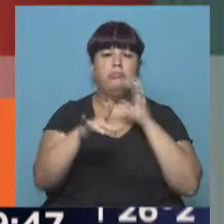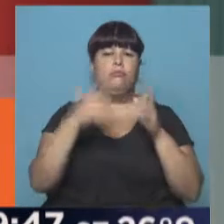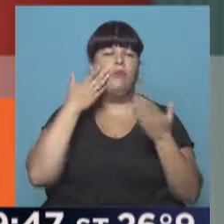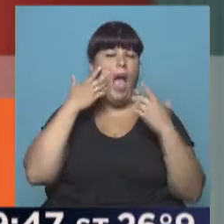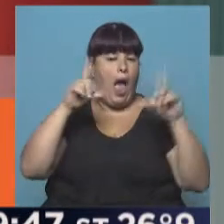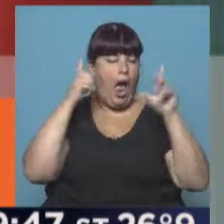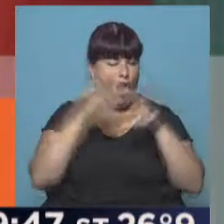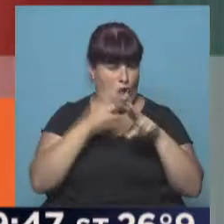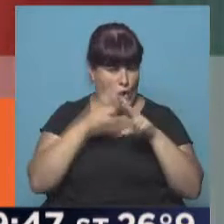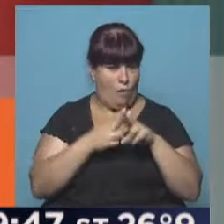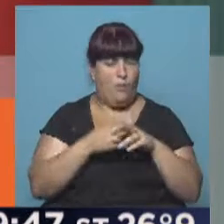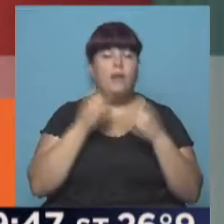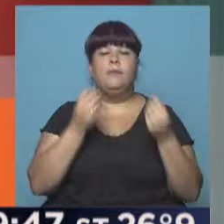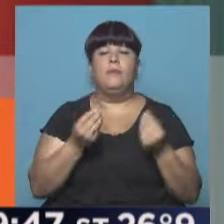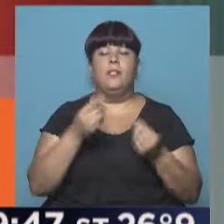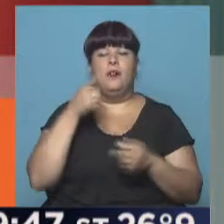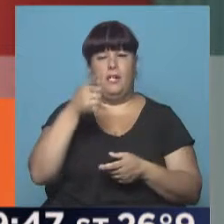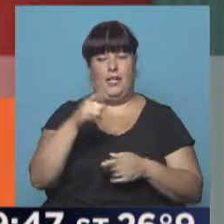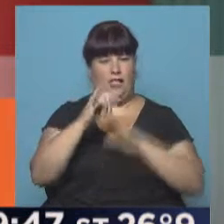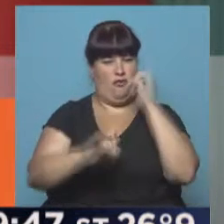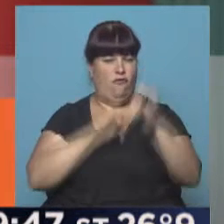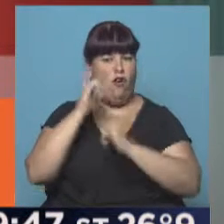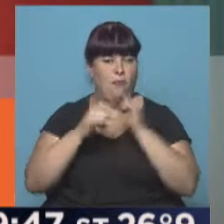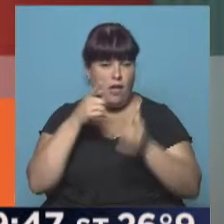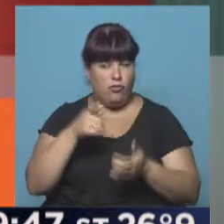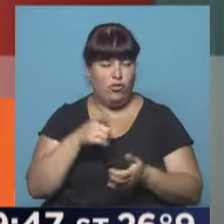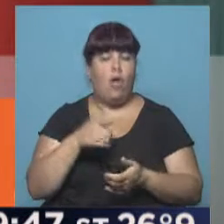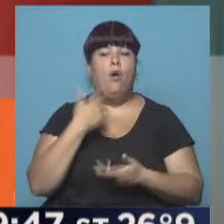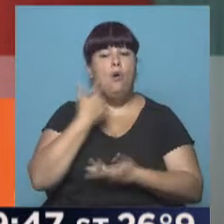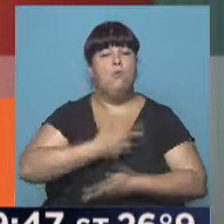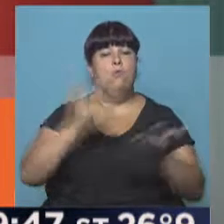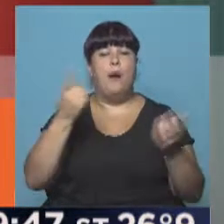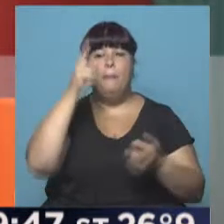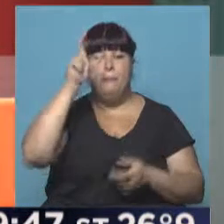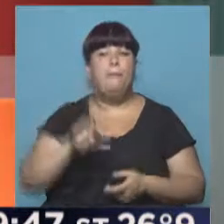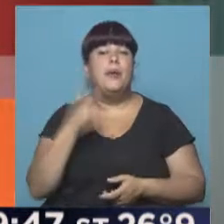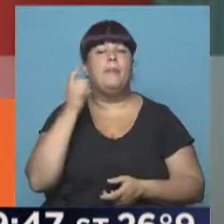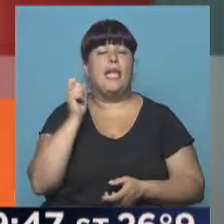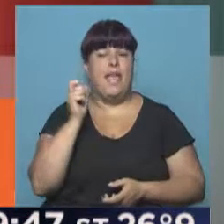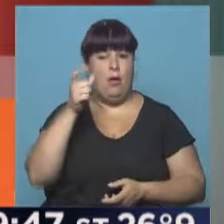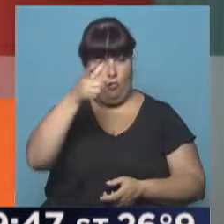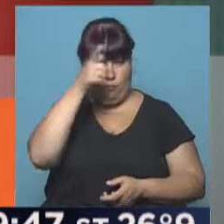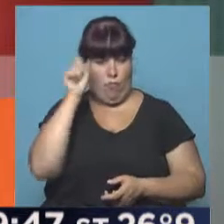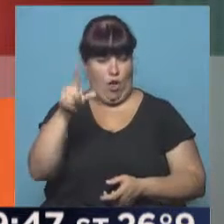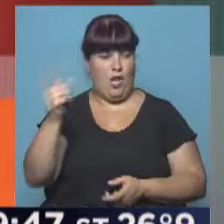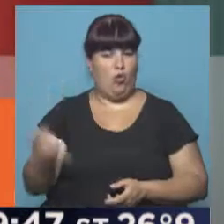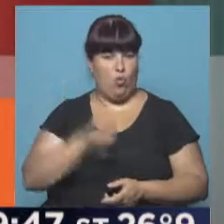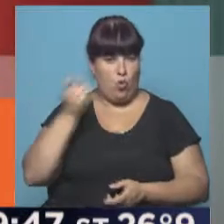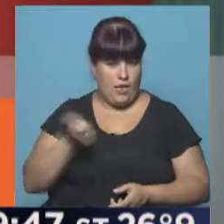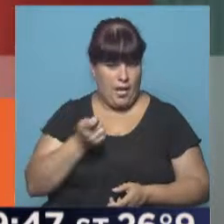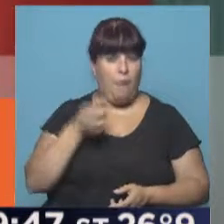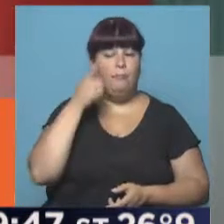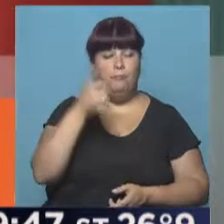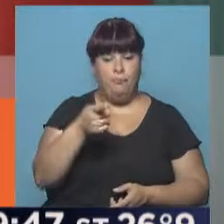identidad a través de esta información que compartió en primer lugar la policía turca. Allí